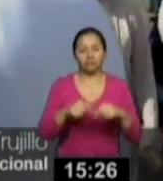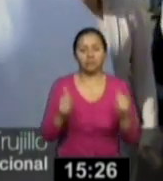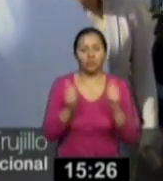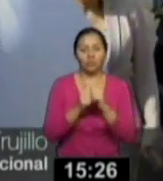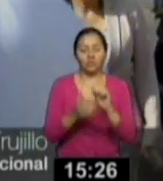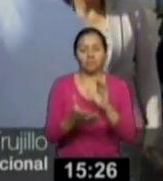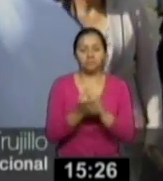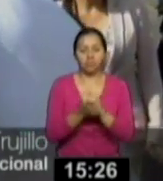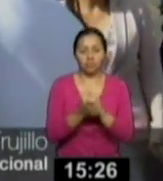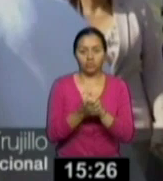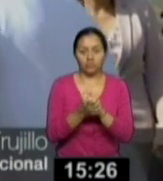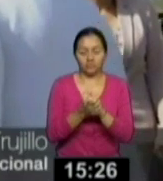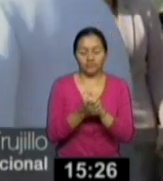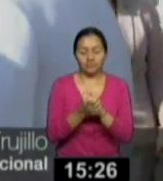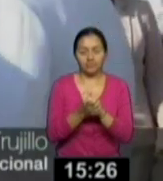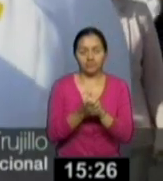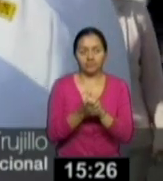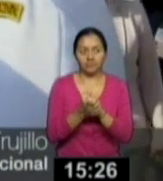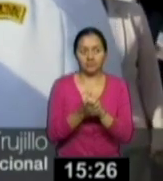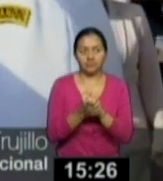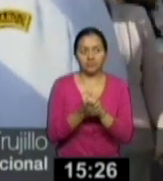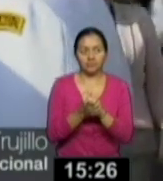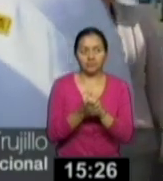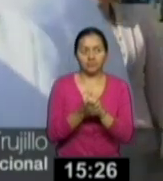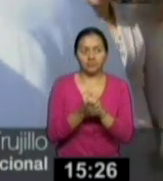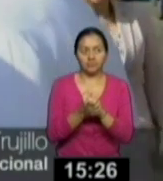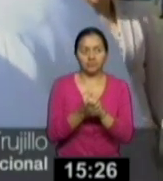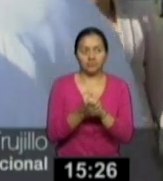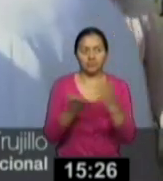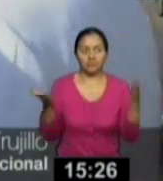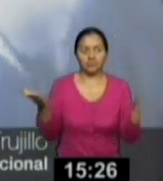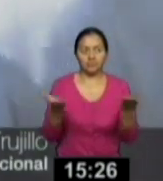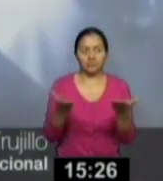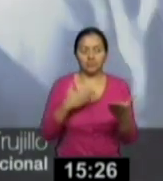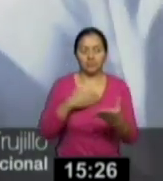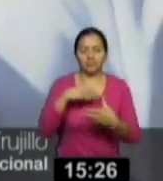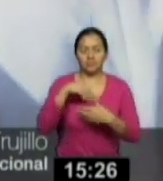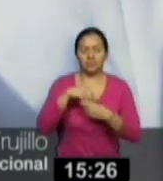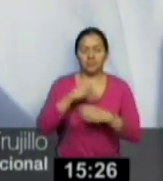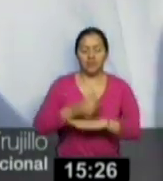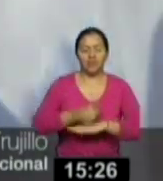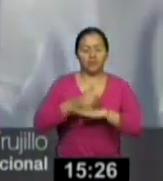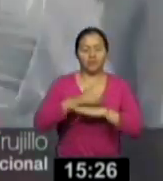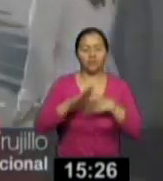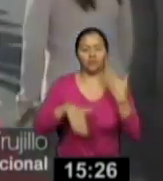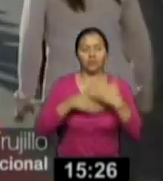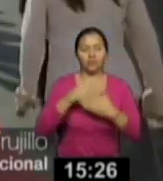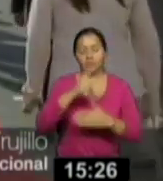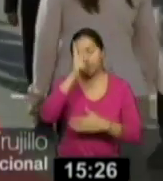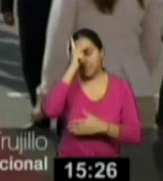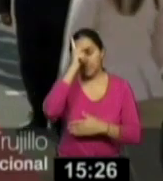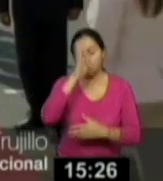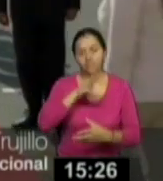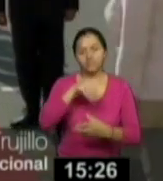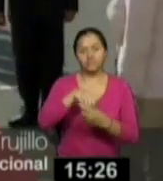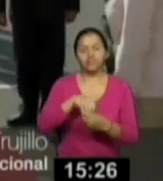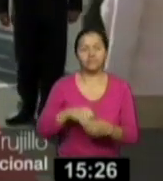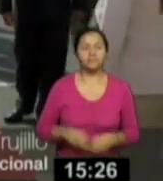esposa Rocío González de Moreno, ya siendo recibidos por las autoridades peruanas en ese